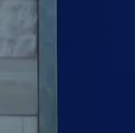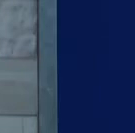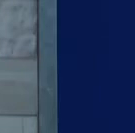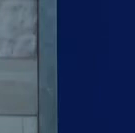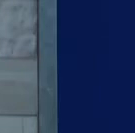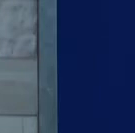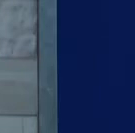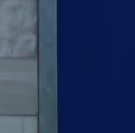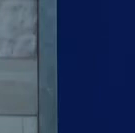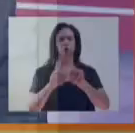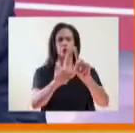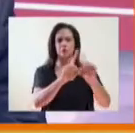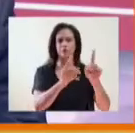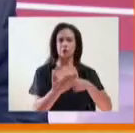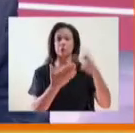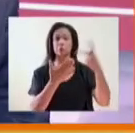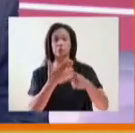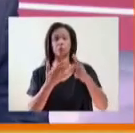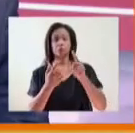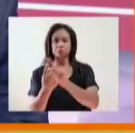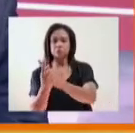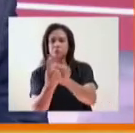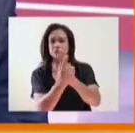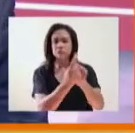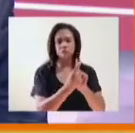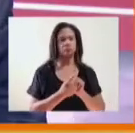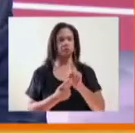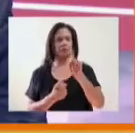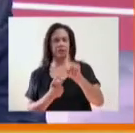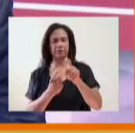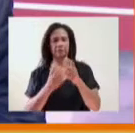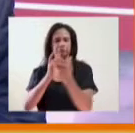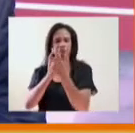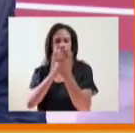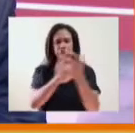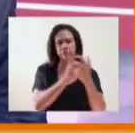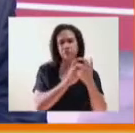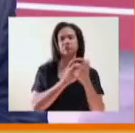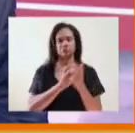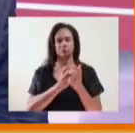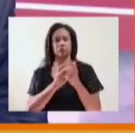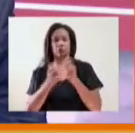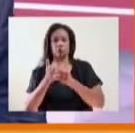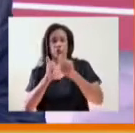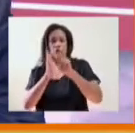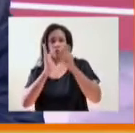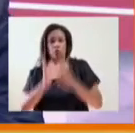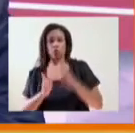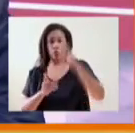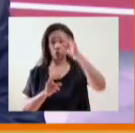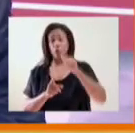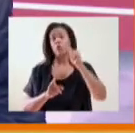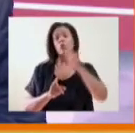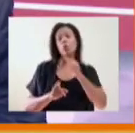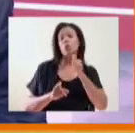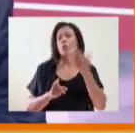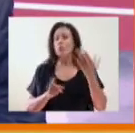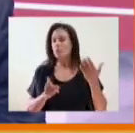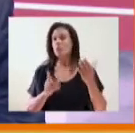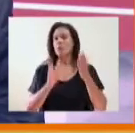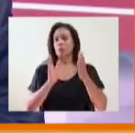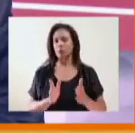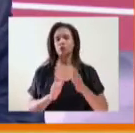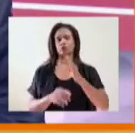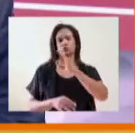económico del consejo nacional económico de educación que hacía que yo lo llamado